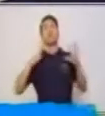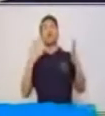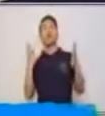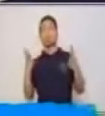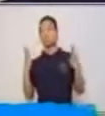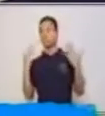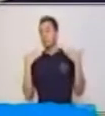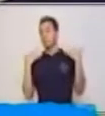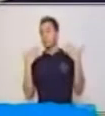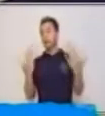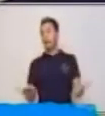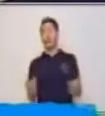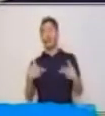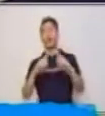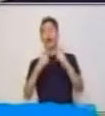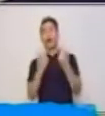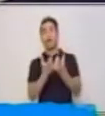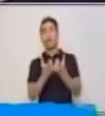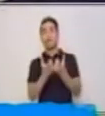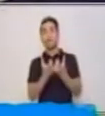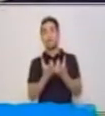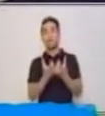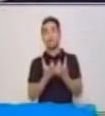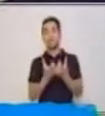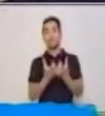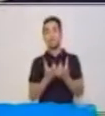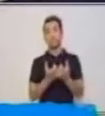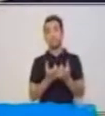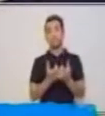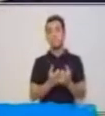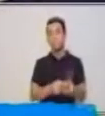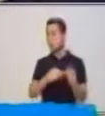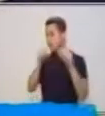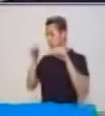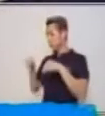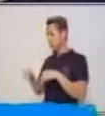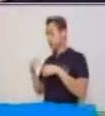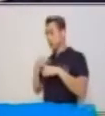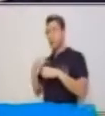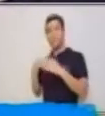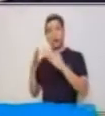mi casa. Y les voy a dar un ejemplo muy simple.